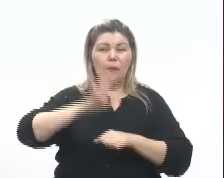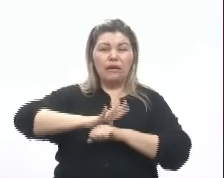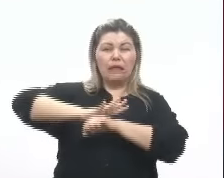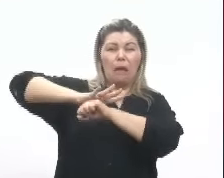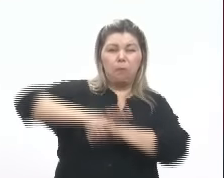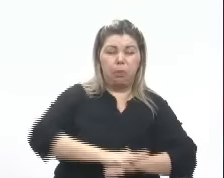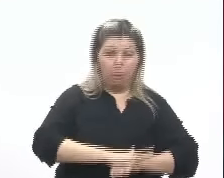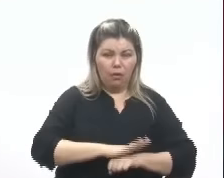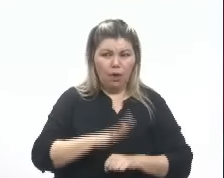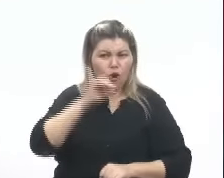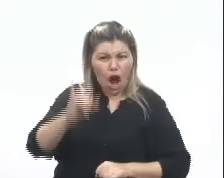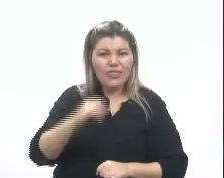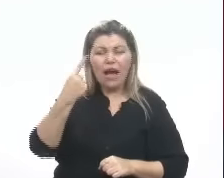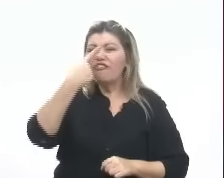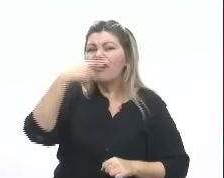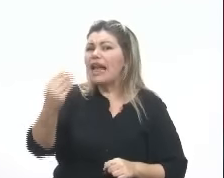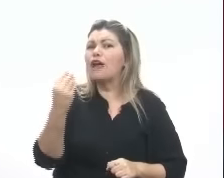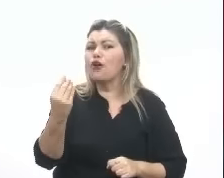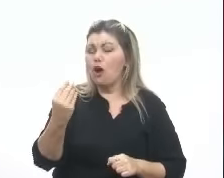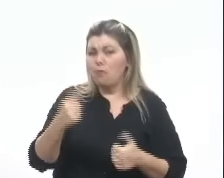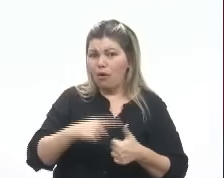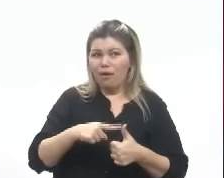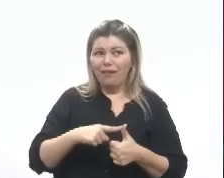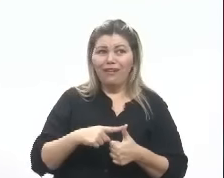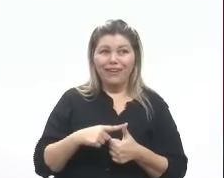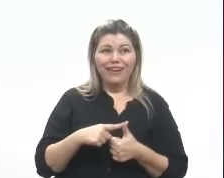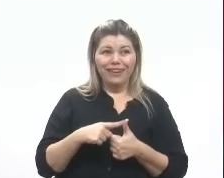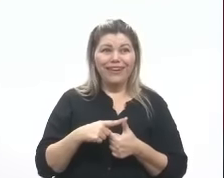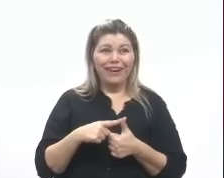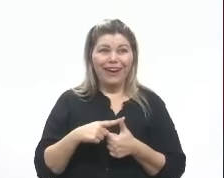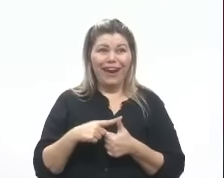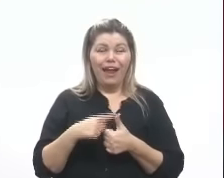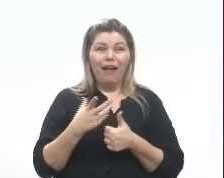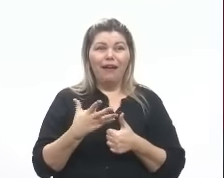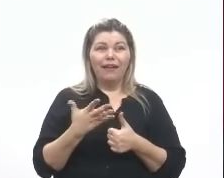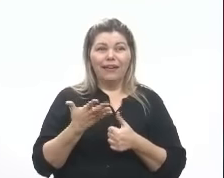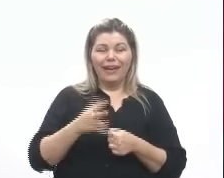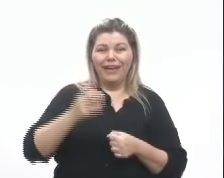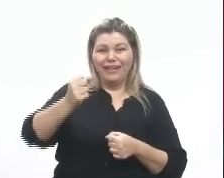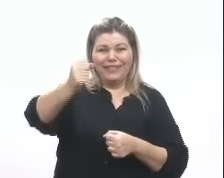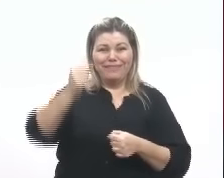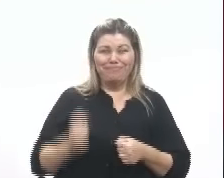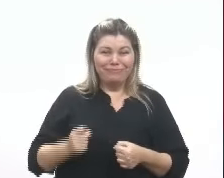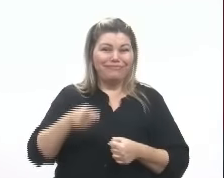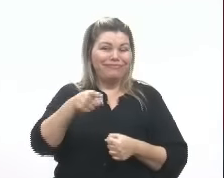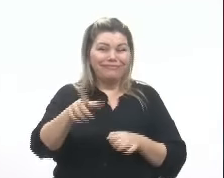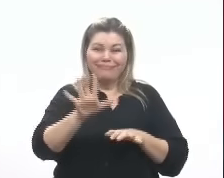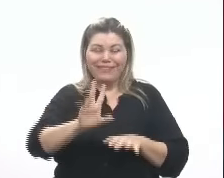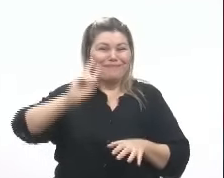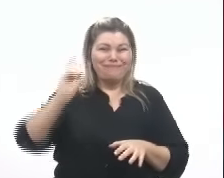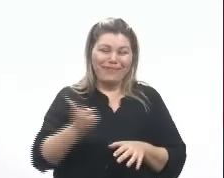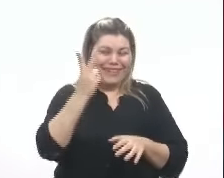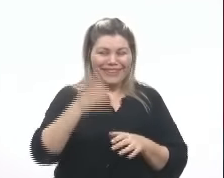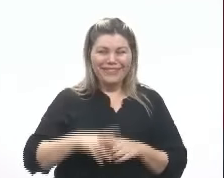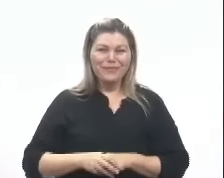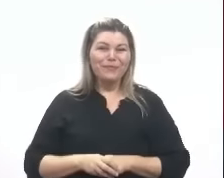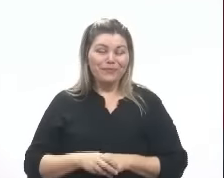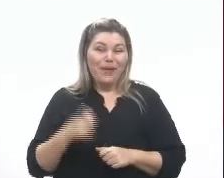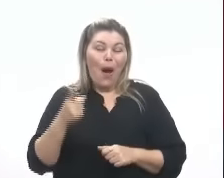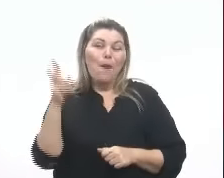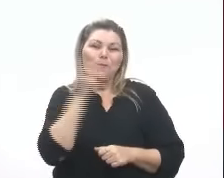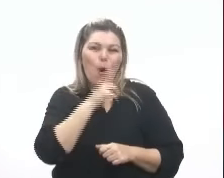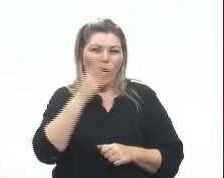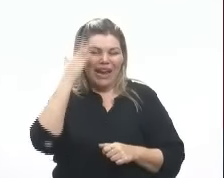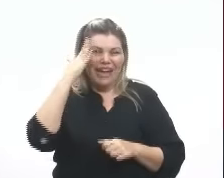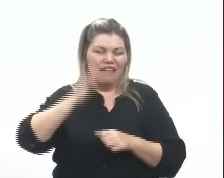el Terminator primero. Ese que Sarah Connor la hace así, quedó ahí el Terminator. Una mujer le